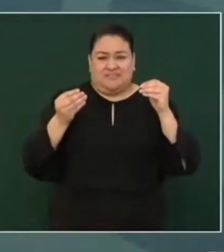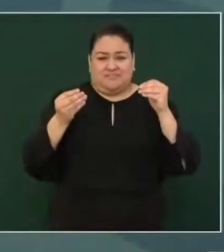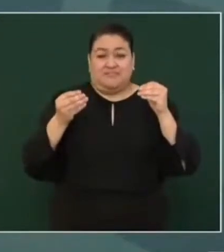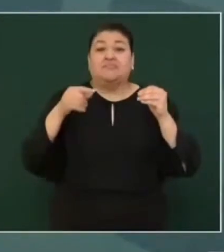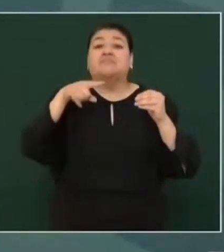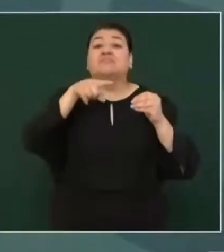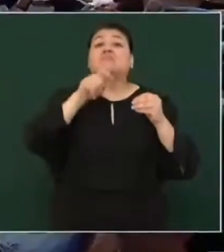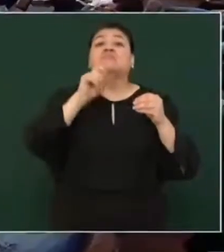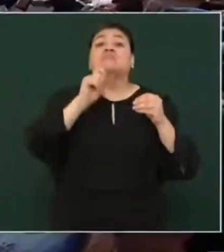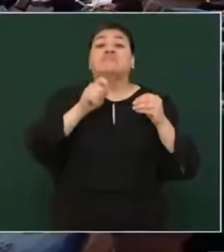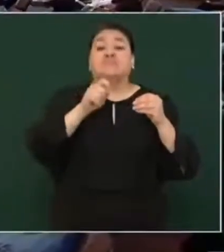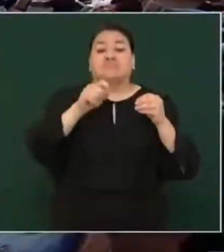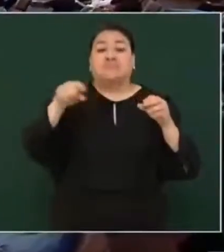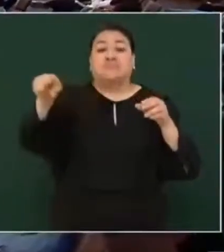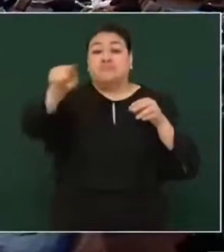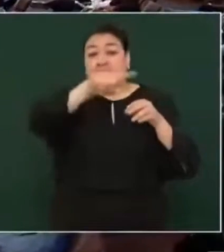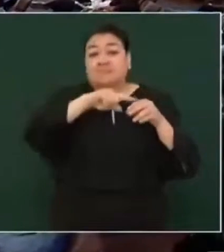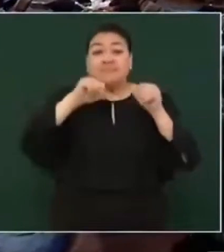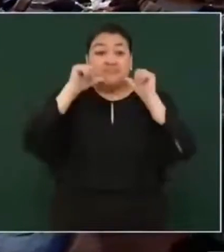sustituyen